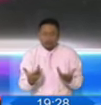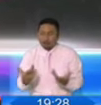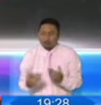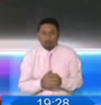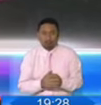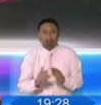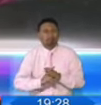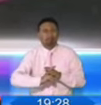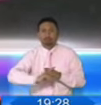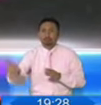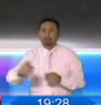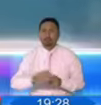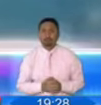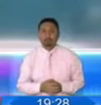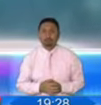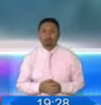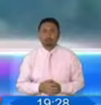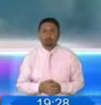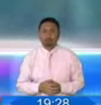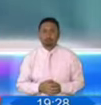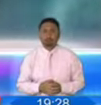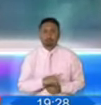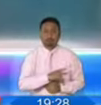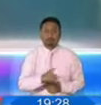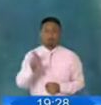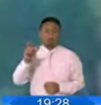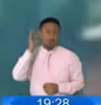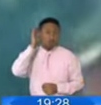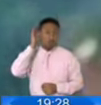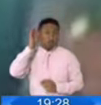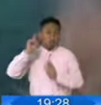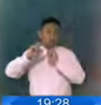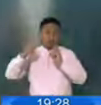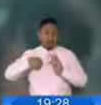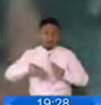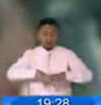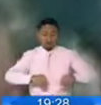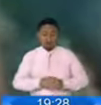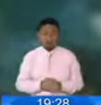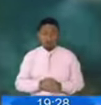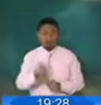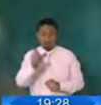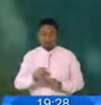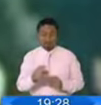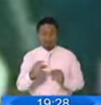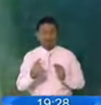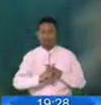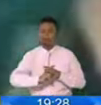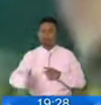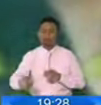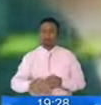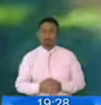atrás, y entonces ella dice que a lo que ella gritó que les robaban, los tipos cogieron y se fueron.